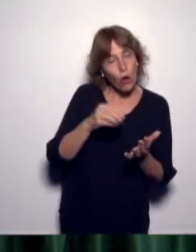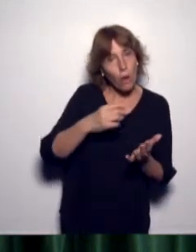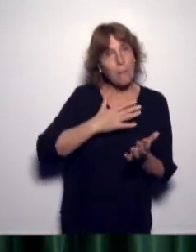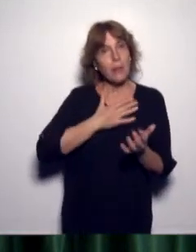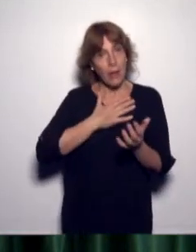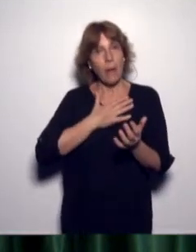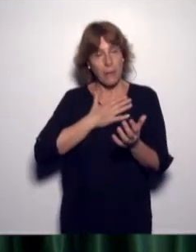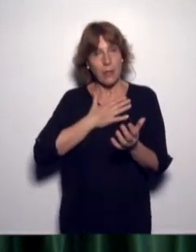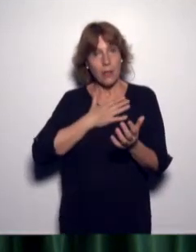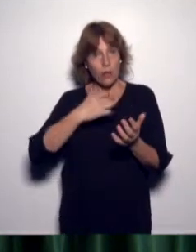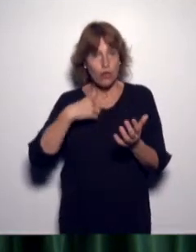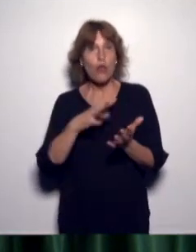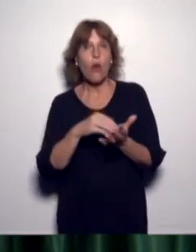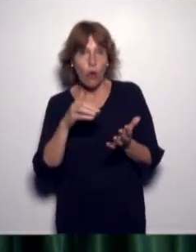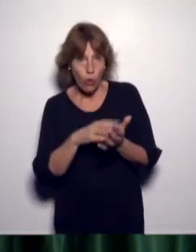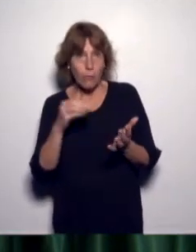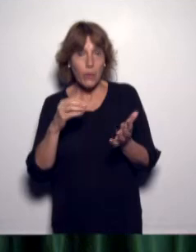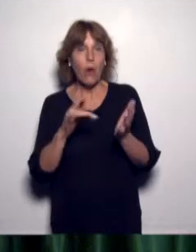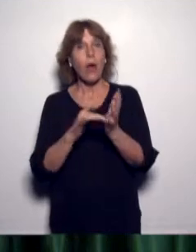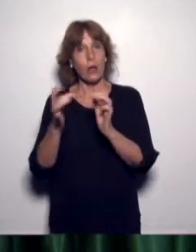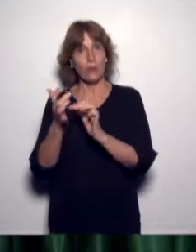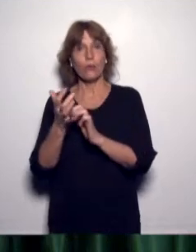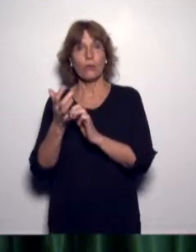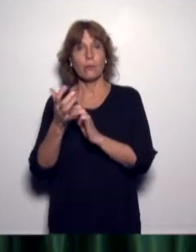así como yo sigo el ejemplo de Cristo.